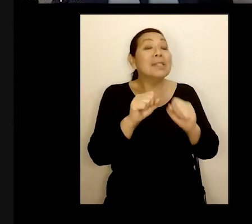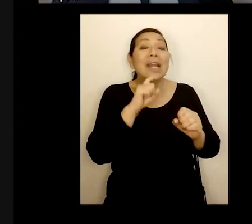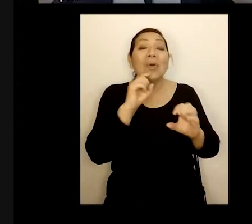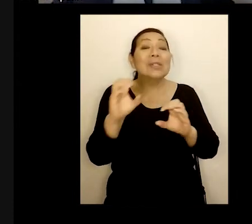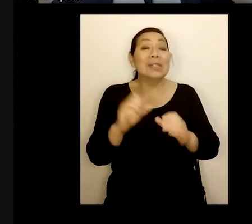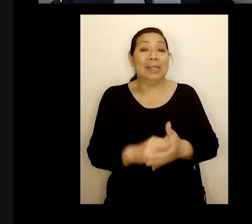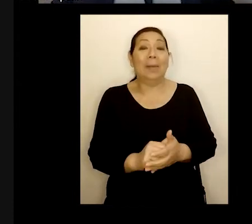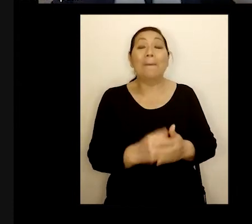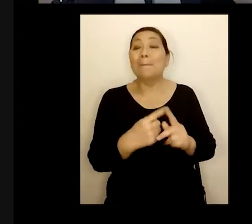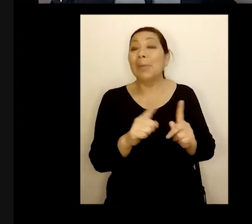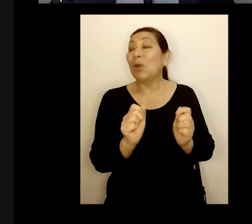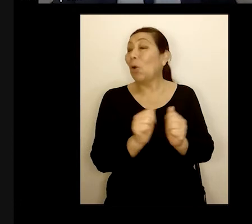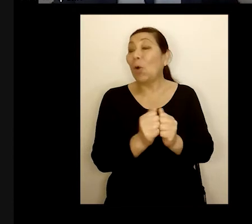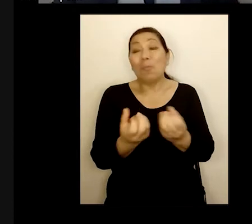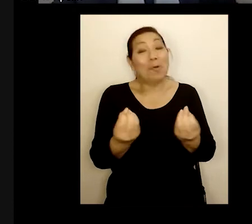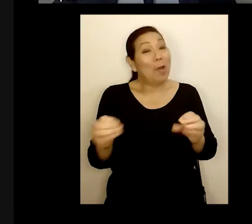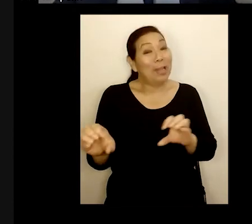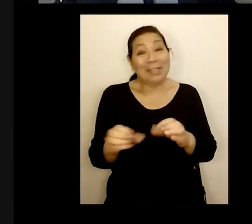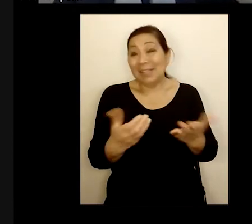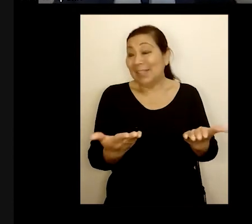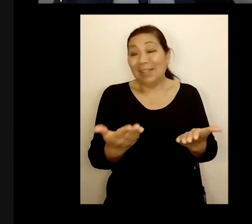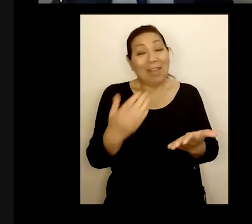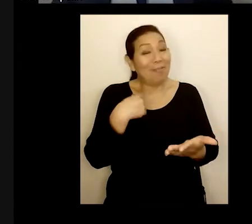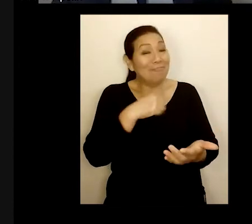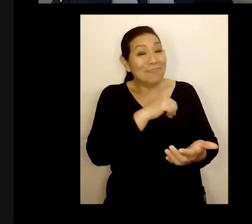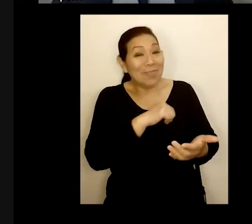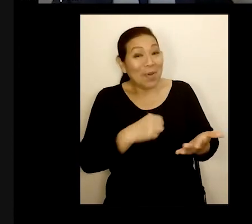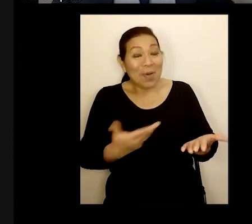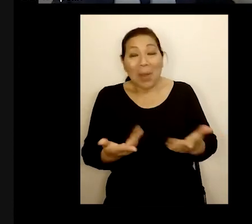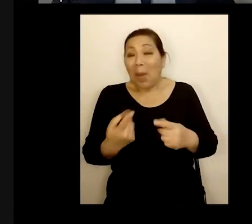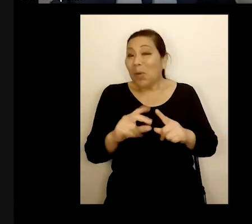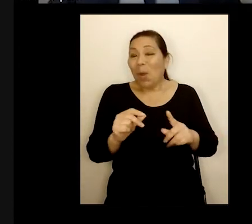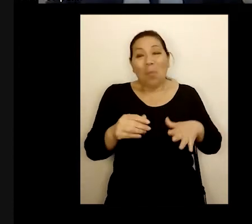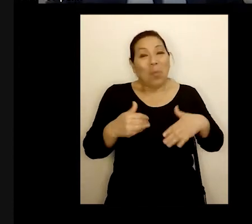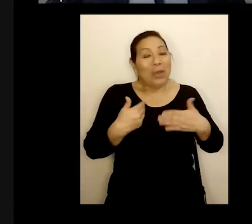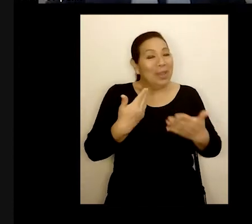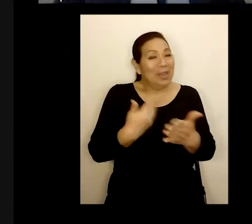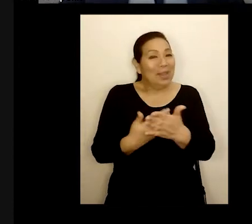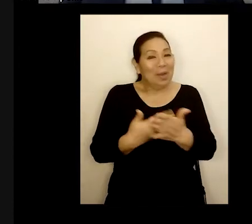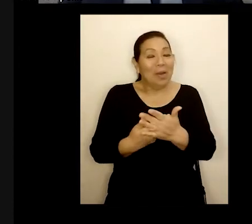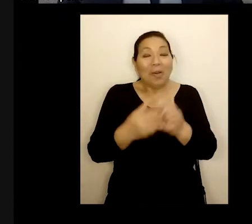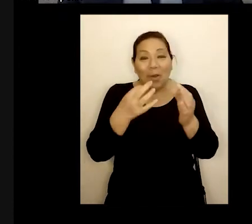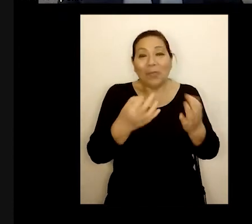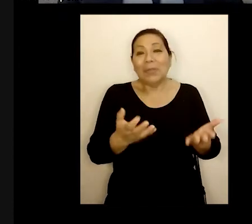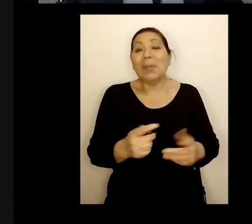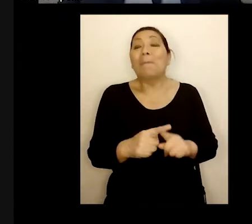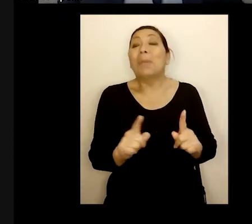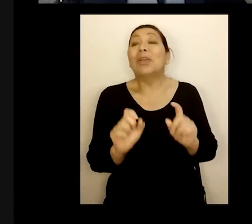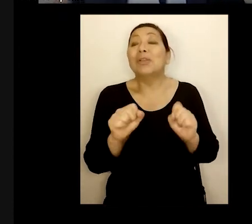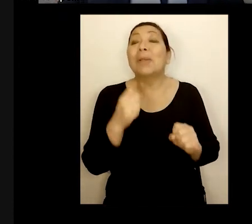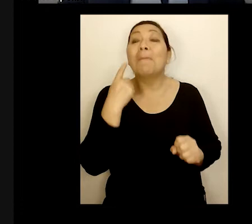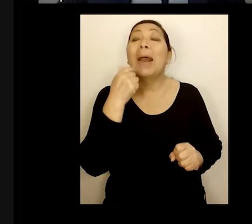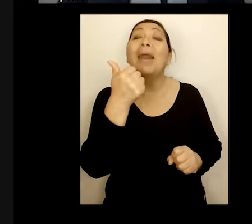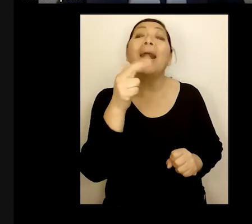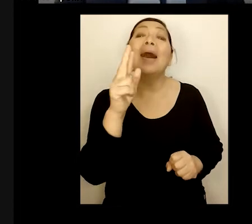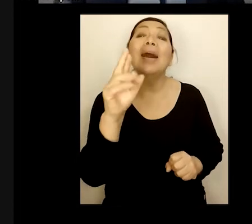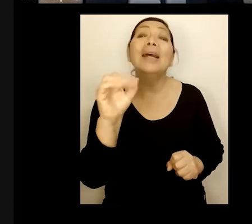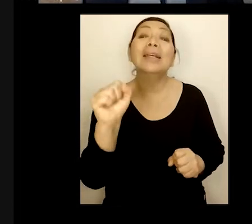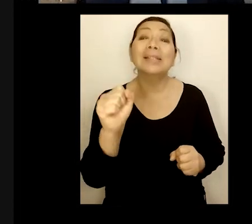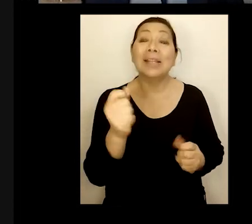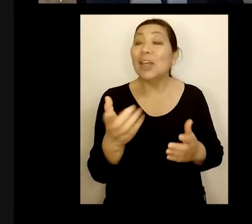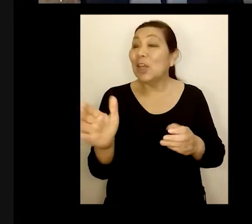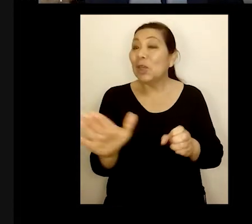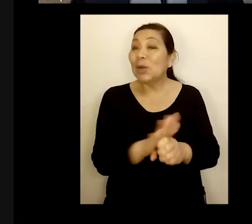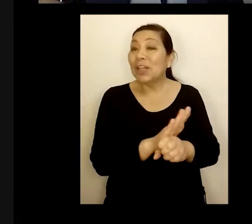sean, pero como no lo hicieron, esto es una negligencia probatoria que no puede subsanarse con una prueba de oficio. Pero si para Ares, si